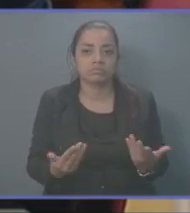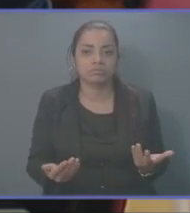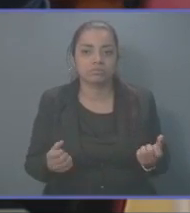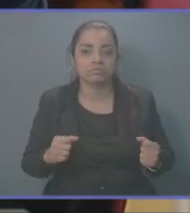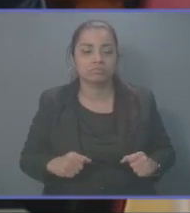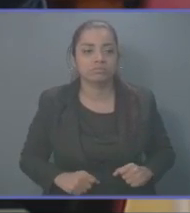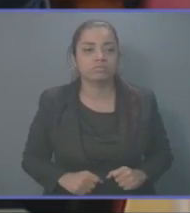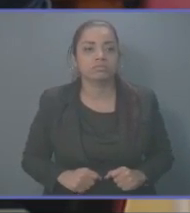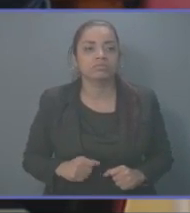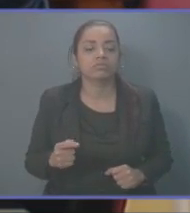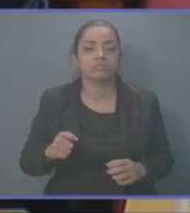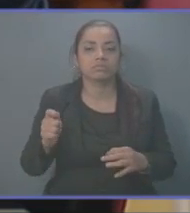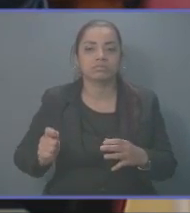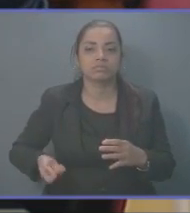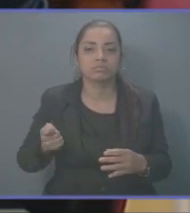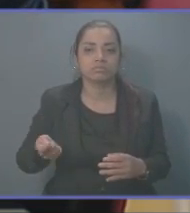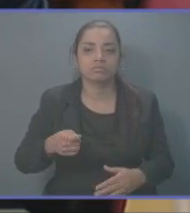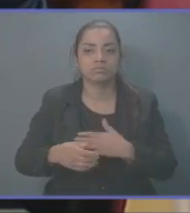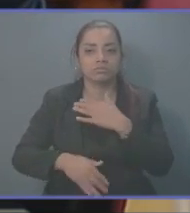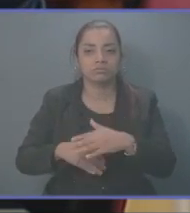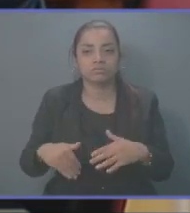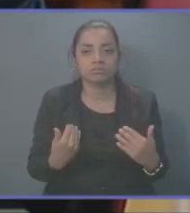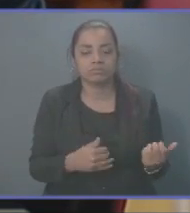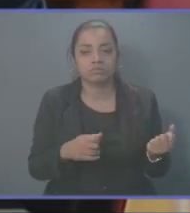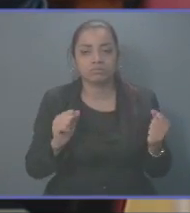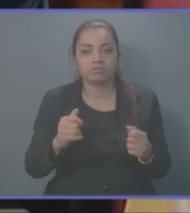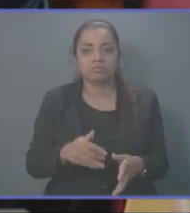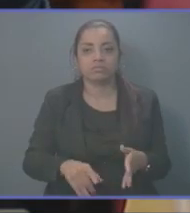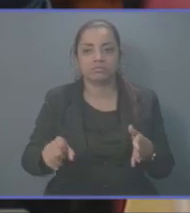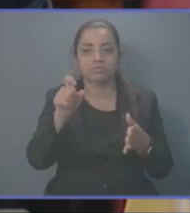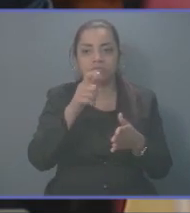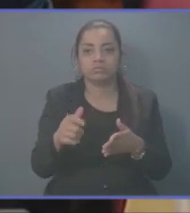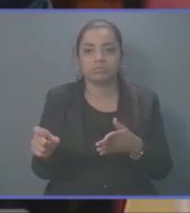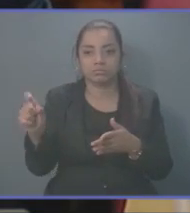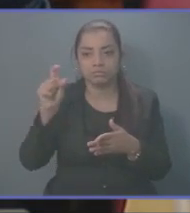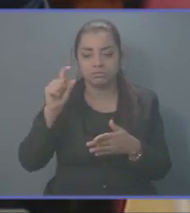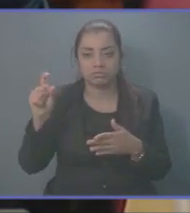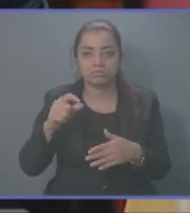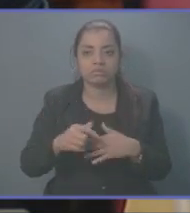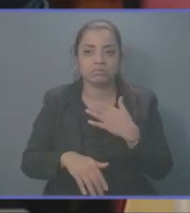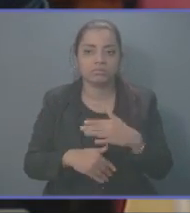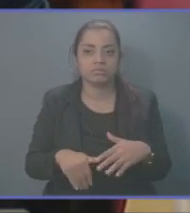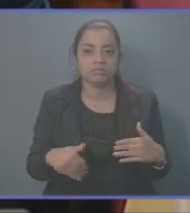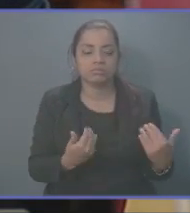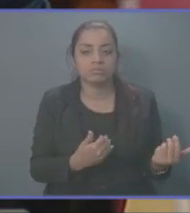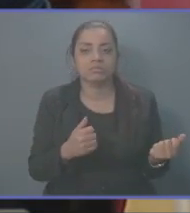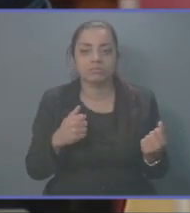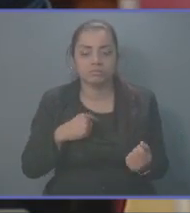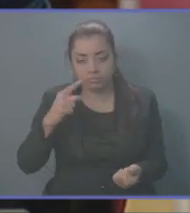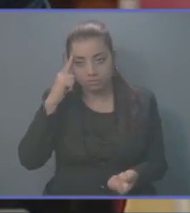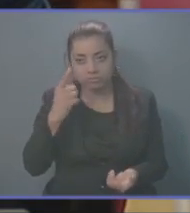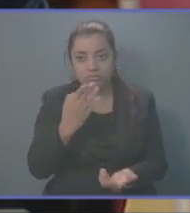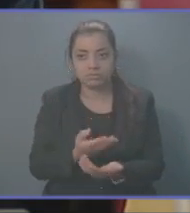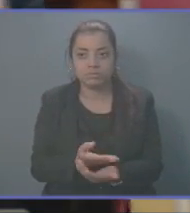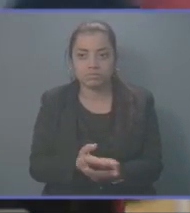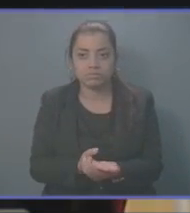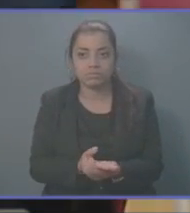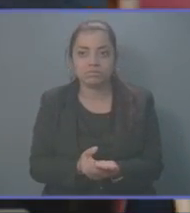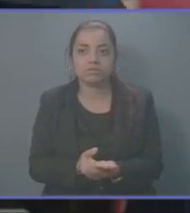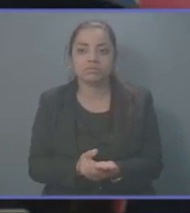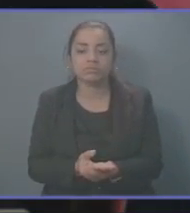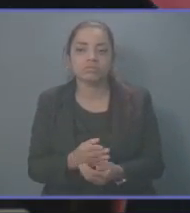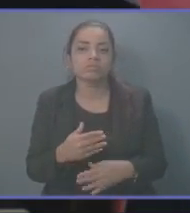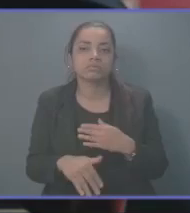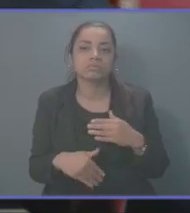el tribunal o instancia que está conociendo el caso y presentar la prueba de dicha petición al momento